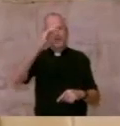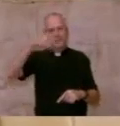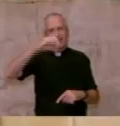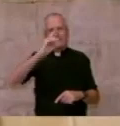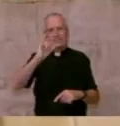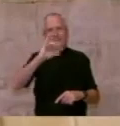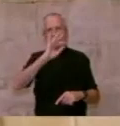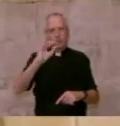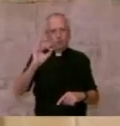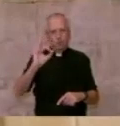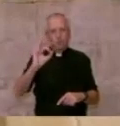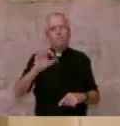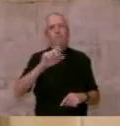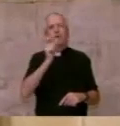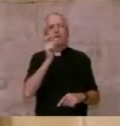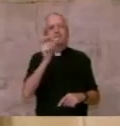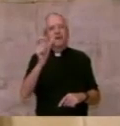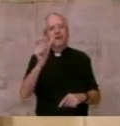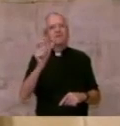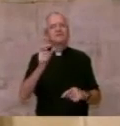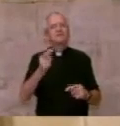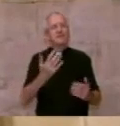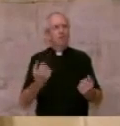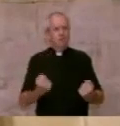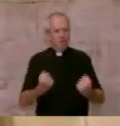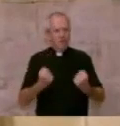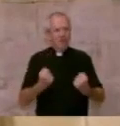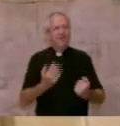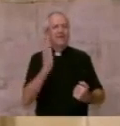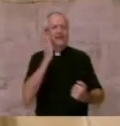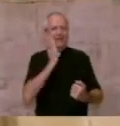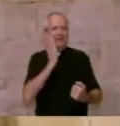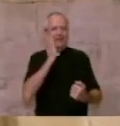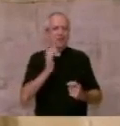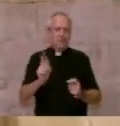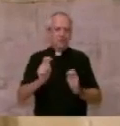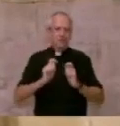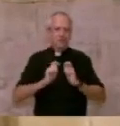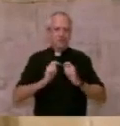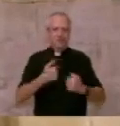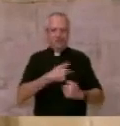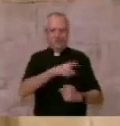Auza, por las palabras de coraje y cariño que me ha dirigido.